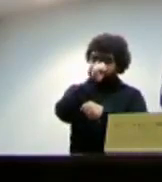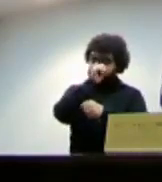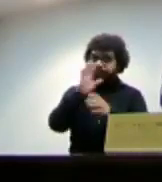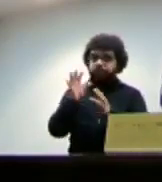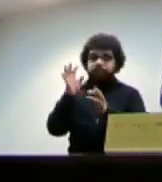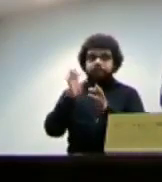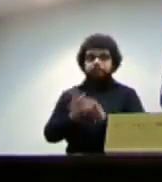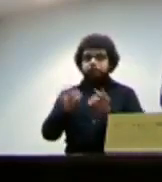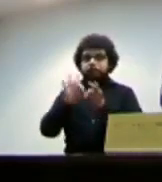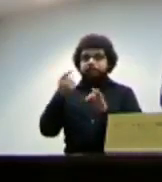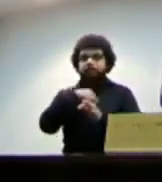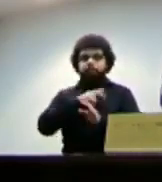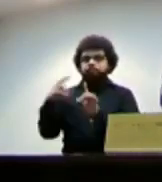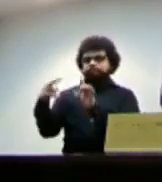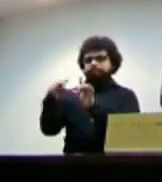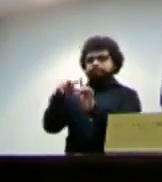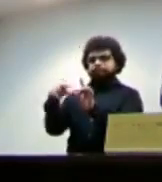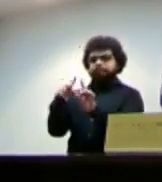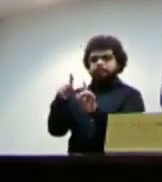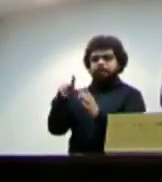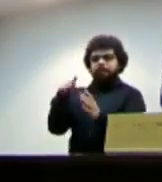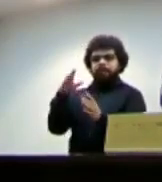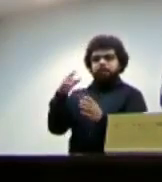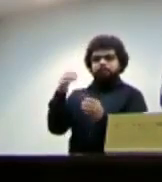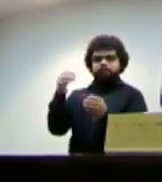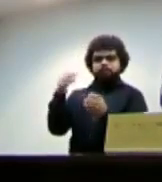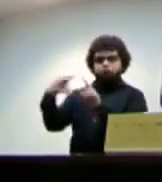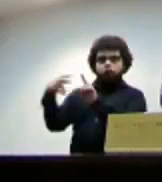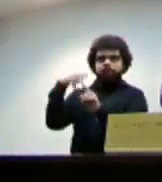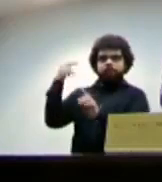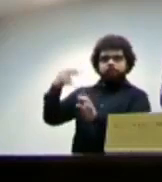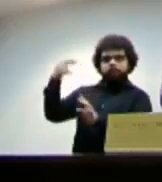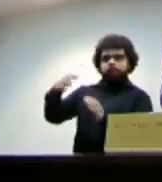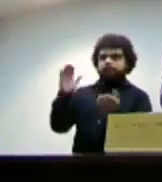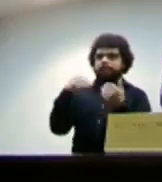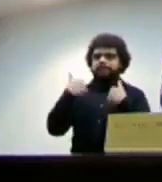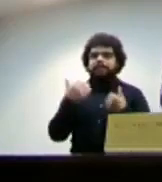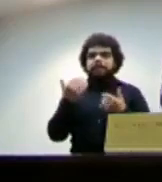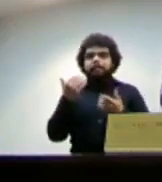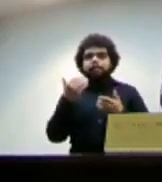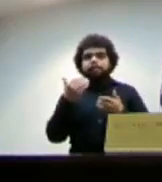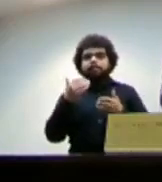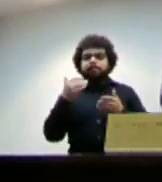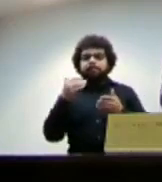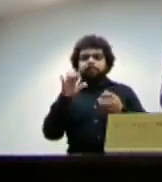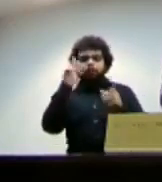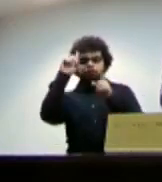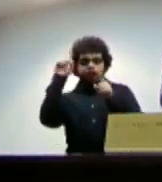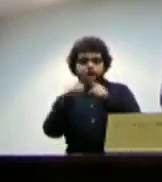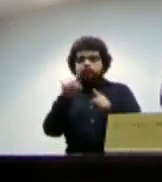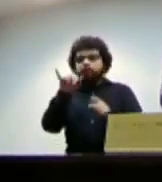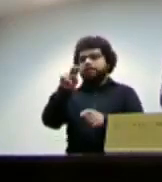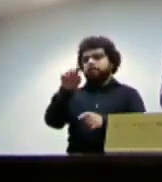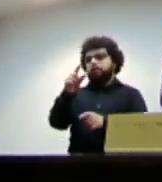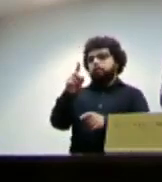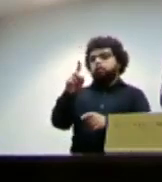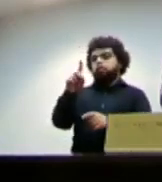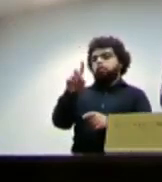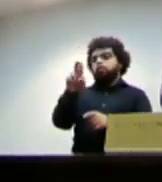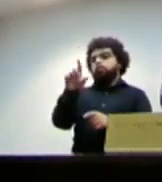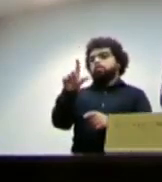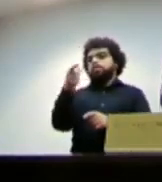manera distinta dentro del contexto histórico. Vino el tema de quiebra criolla, vino el tema de los acuerdos de indulgencia, vino el tema de que PREPA